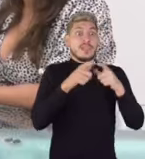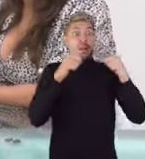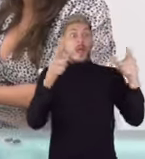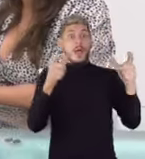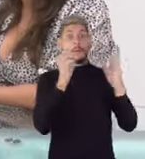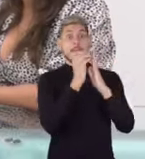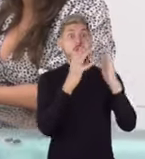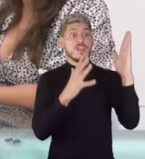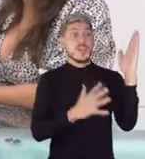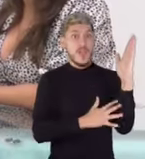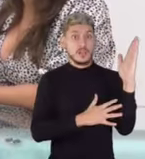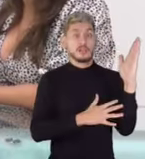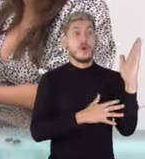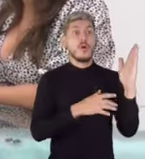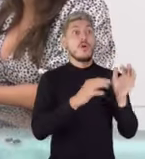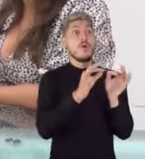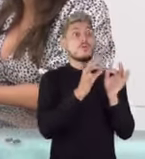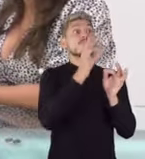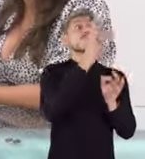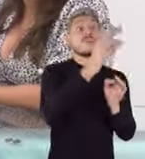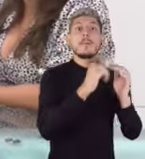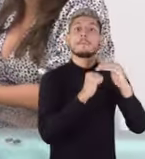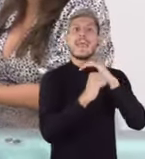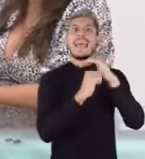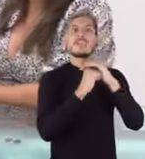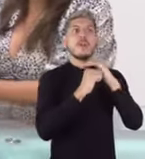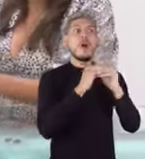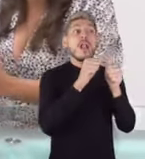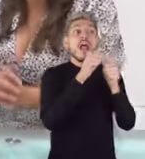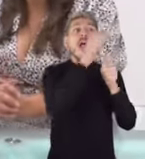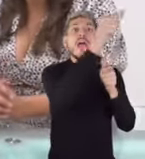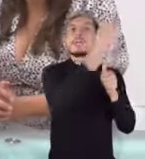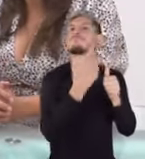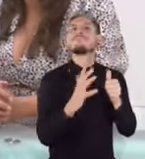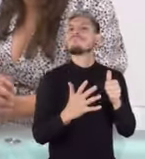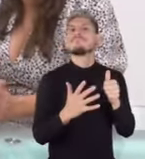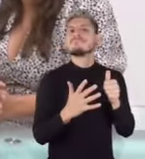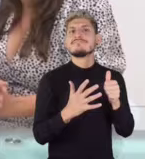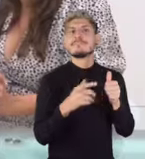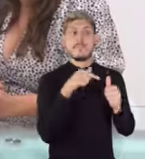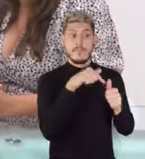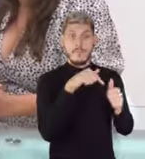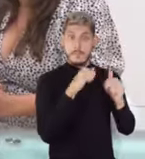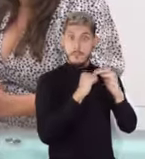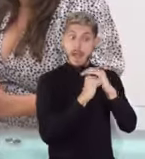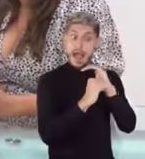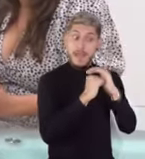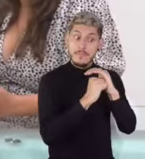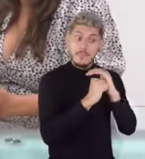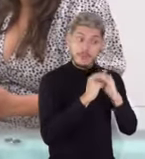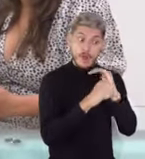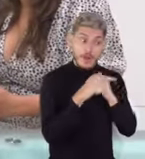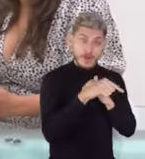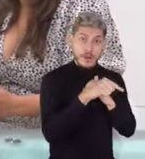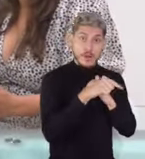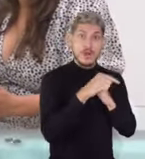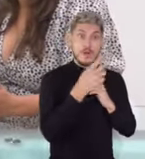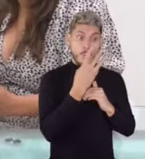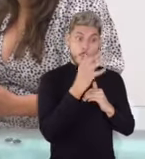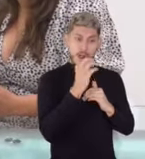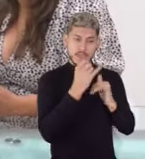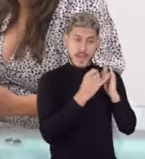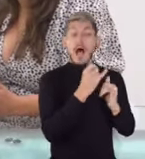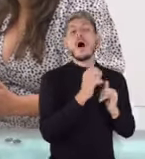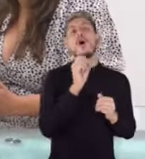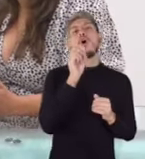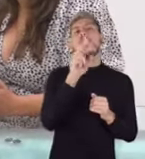un gran proyecto que no llega a la ruralidad, como es el Metro de Quito. Así es. En base a estos parámetros del Metro de Quito es que toman la decisión de establecer